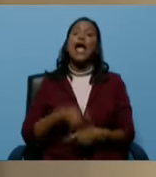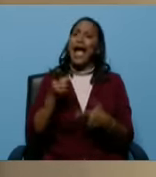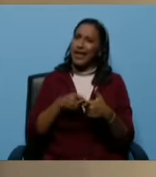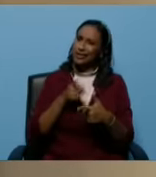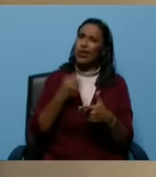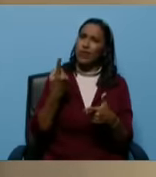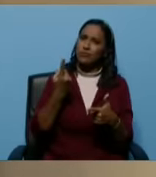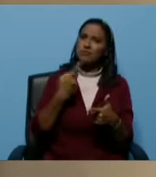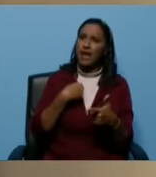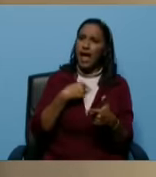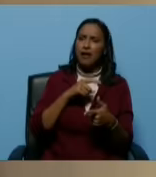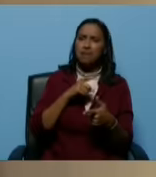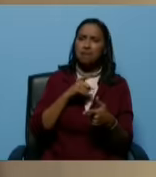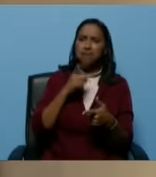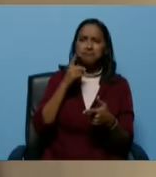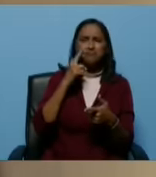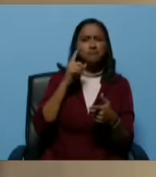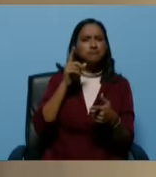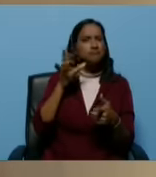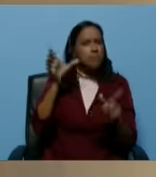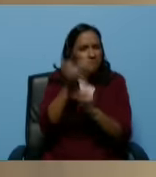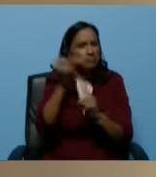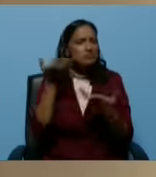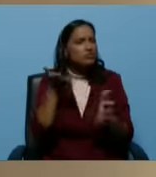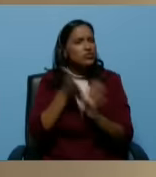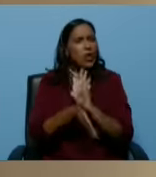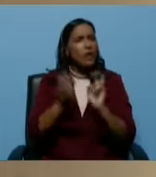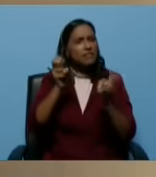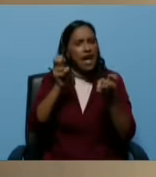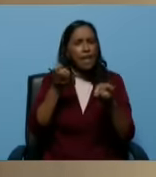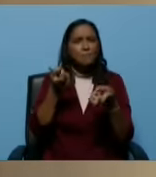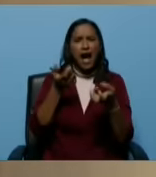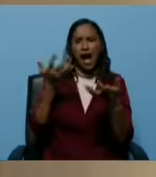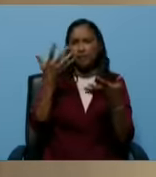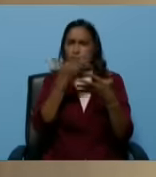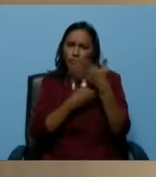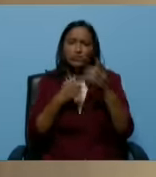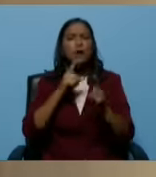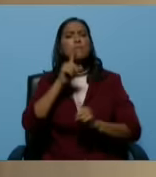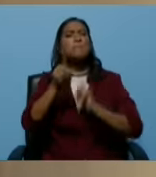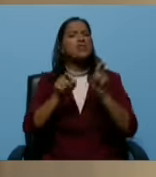¿no? ¿Quiénes están detrás de estos crímenes?